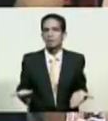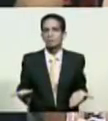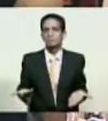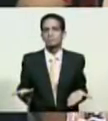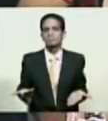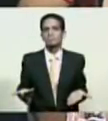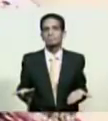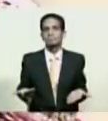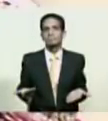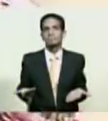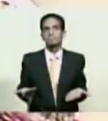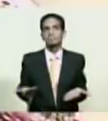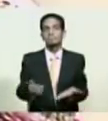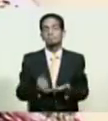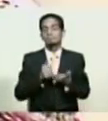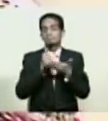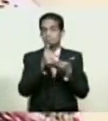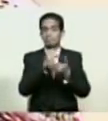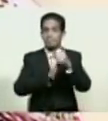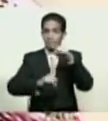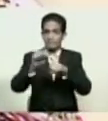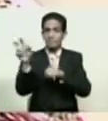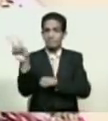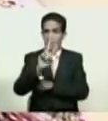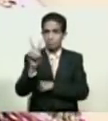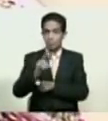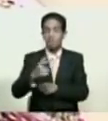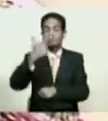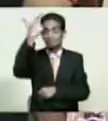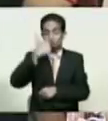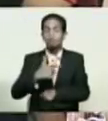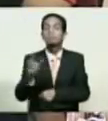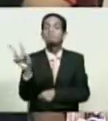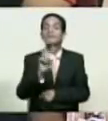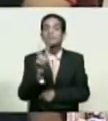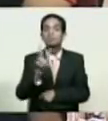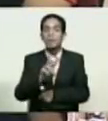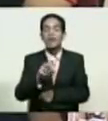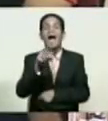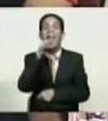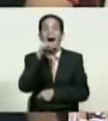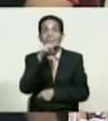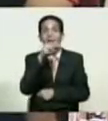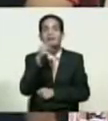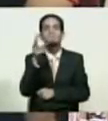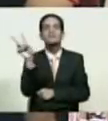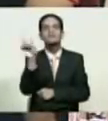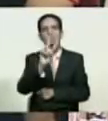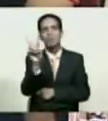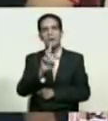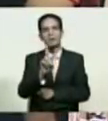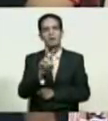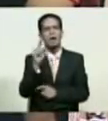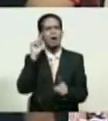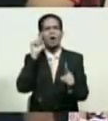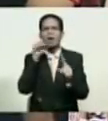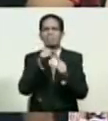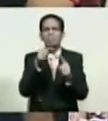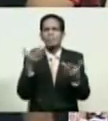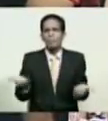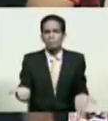Defender a Venezuela. Por eso somos Venezuela, hablamos Venezuela. ¿El objetivo cuál es?